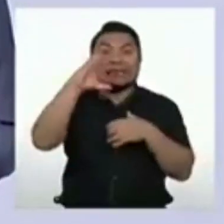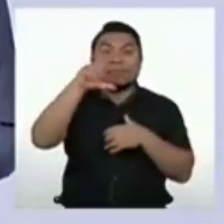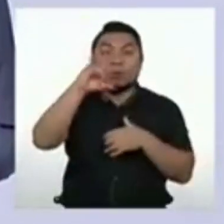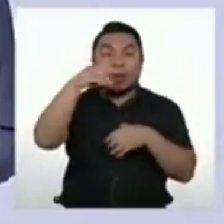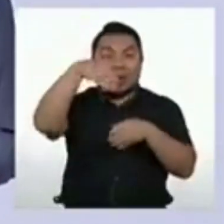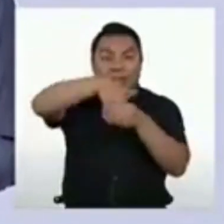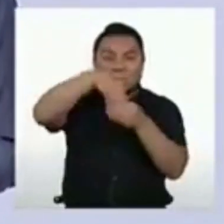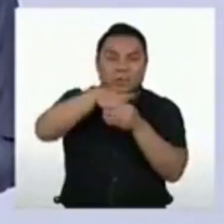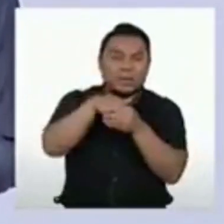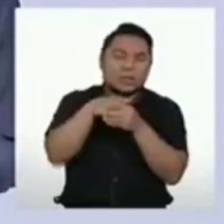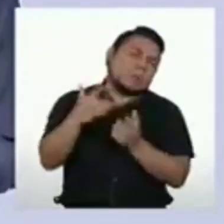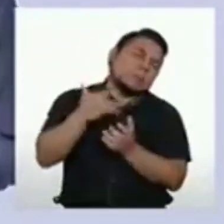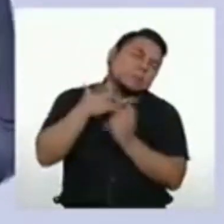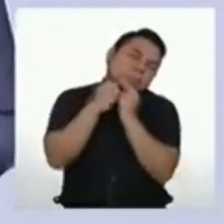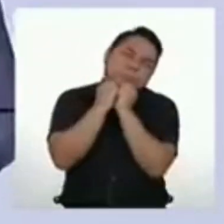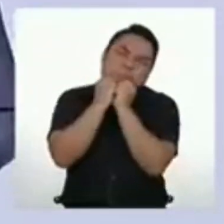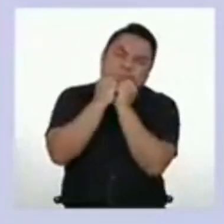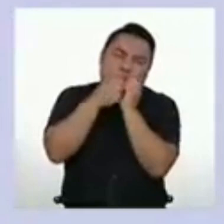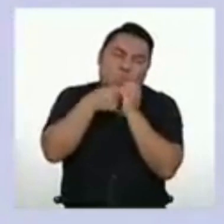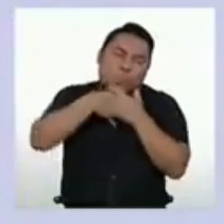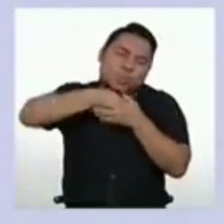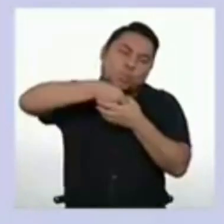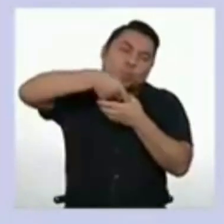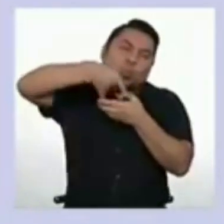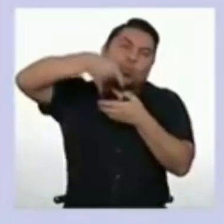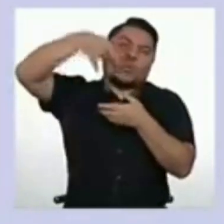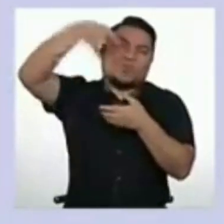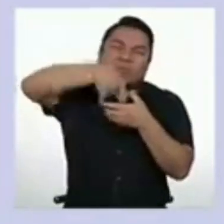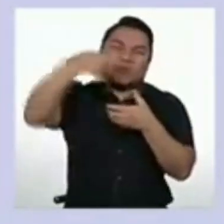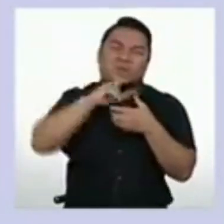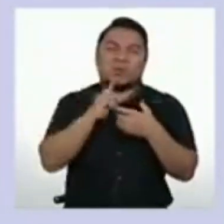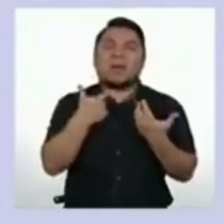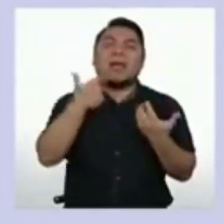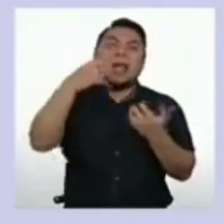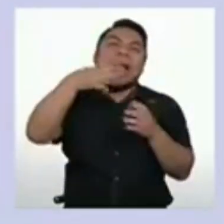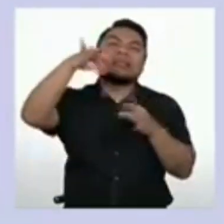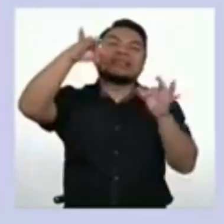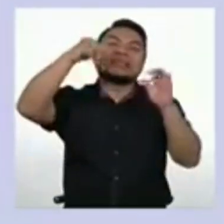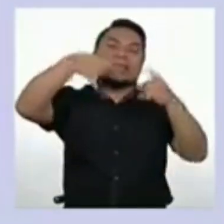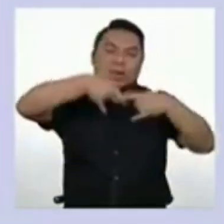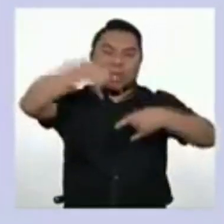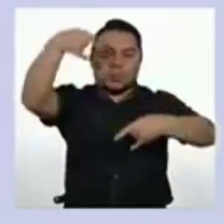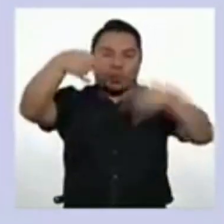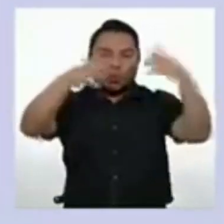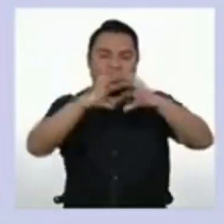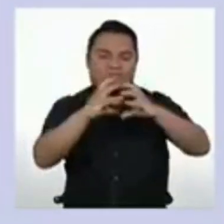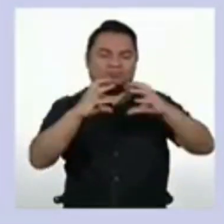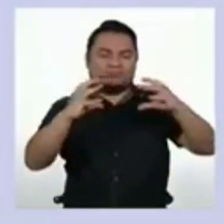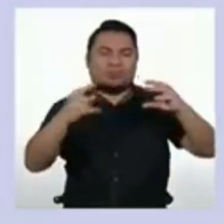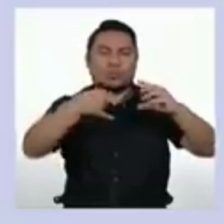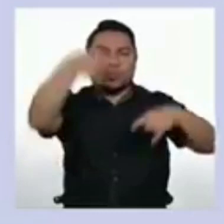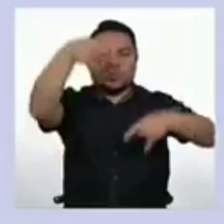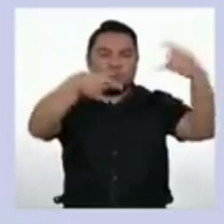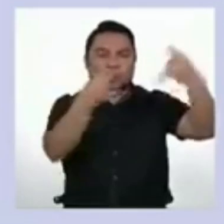existe una cantidad mucho mayor de sal en su exterior. Al detectar este desbalance o desequilibrio,